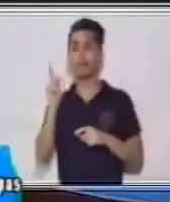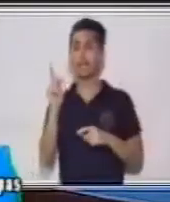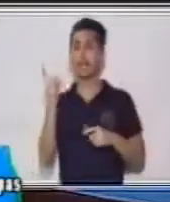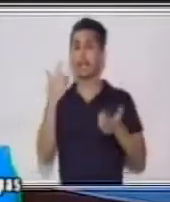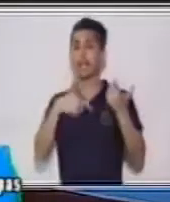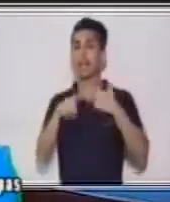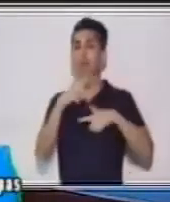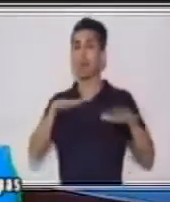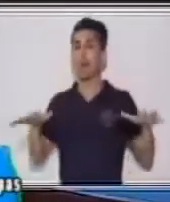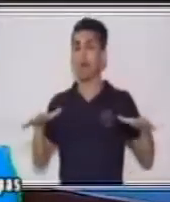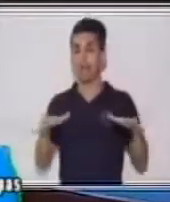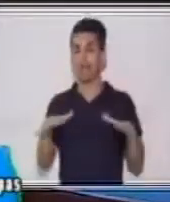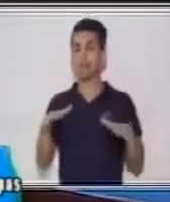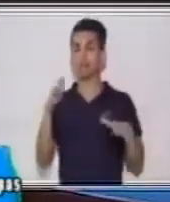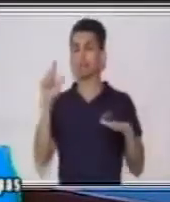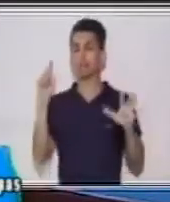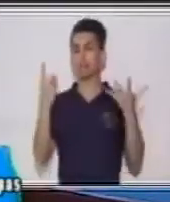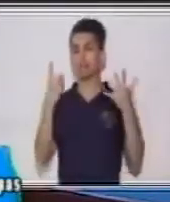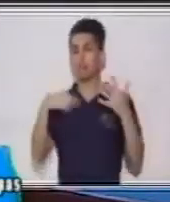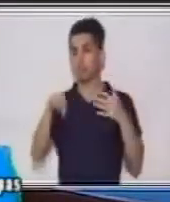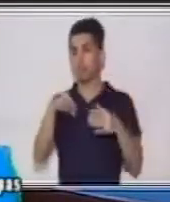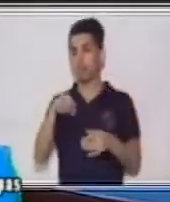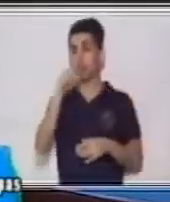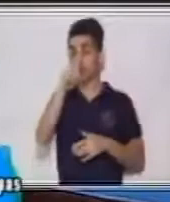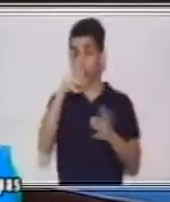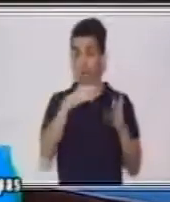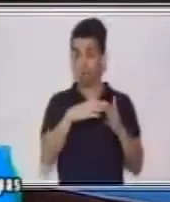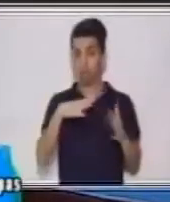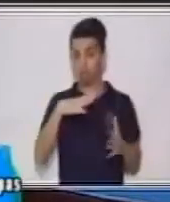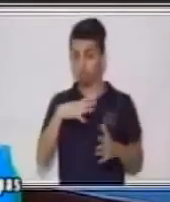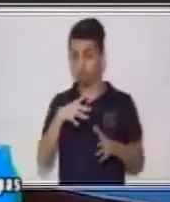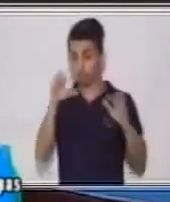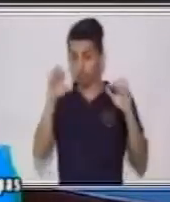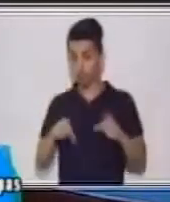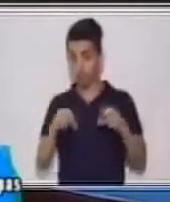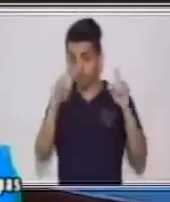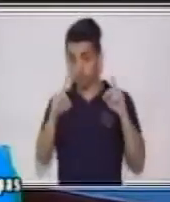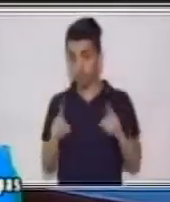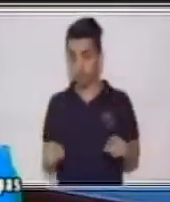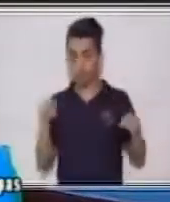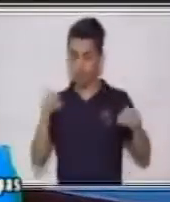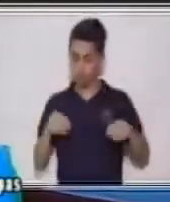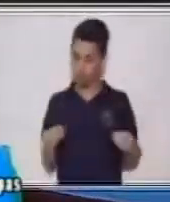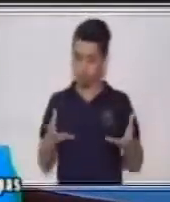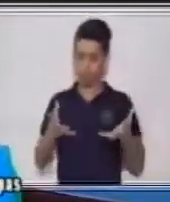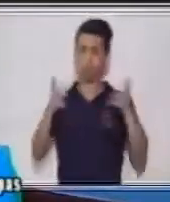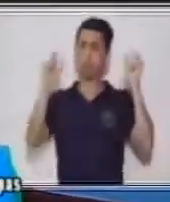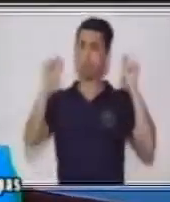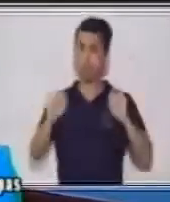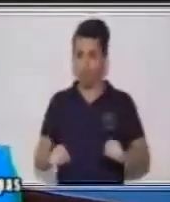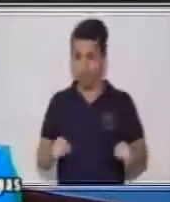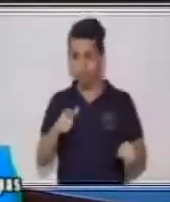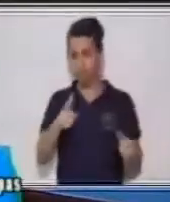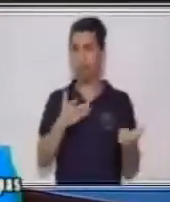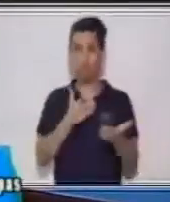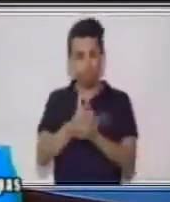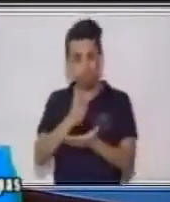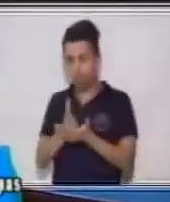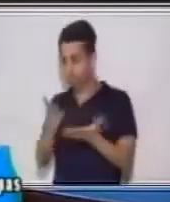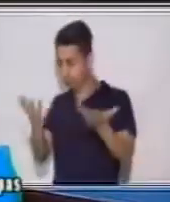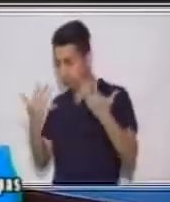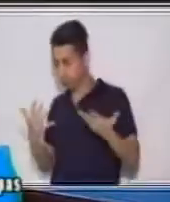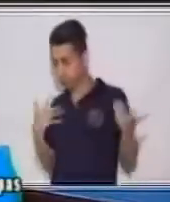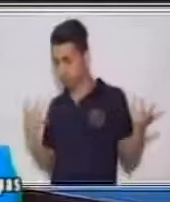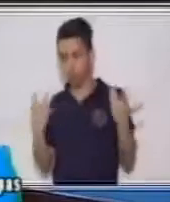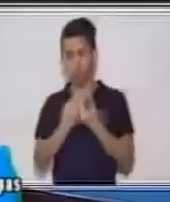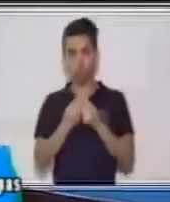sexto primaria. Recuerda que si en casa hay una persona con discapacidad, este es el momento oportuno para que participe de este espacio